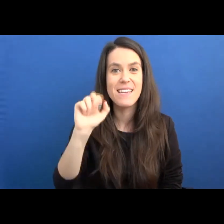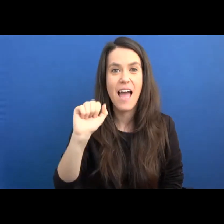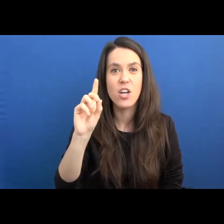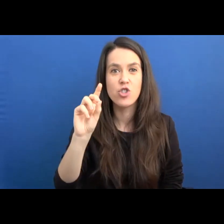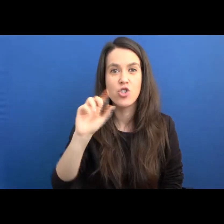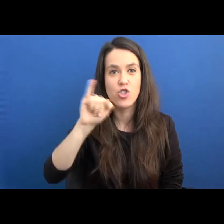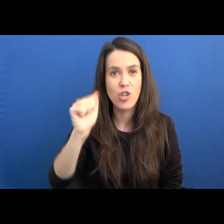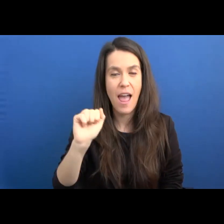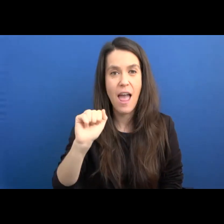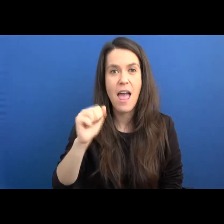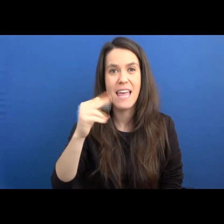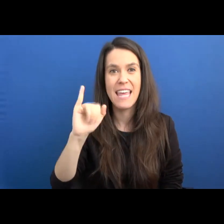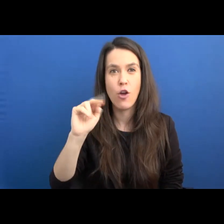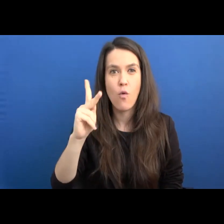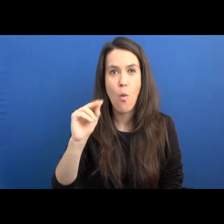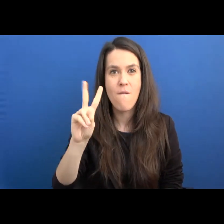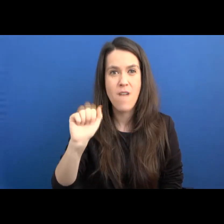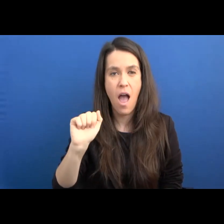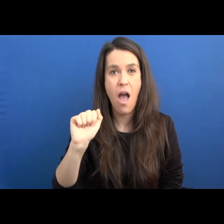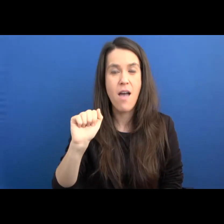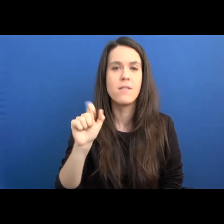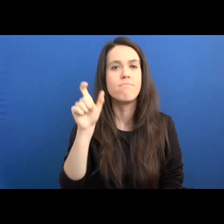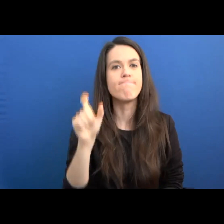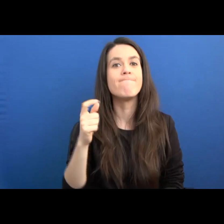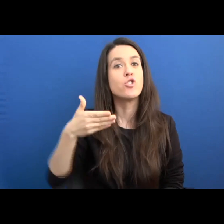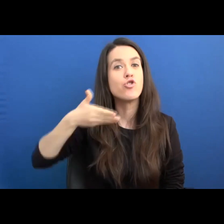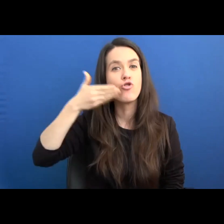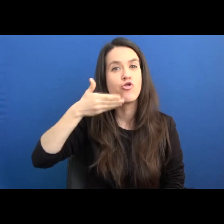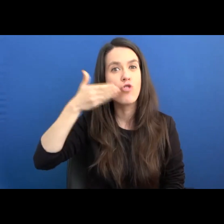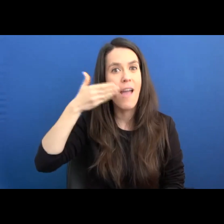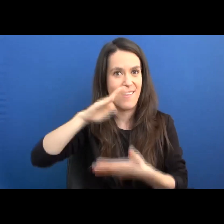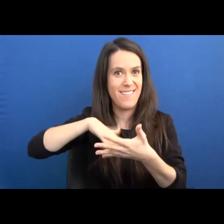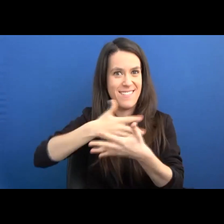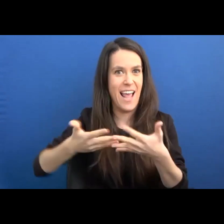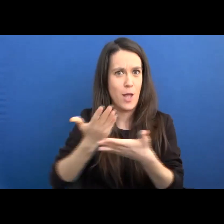Les presento a Anja Hinkova Dingova.